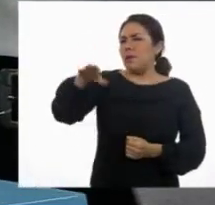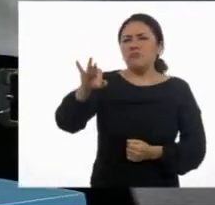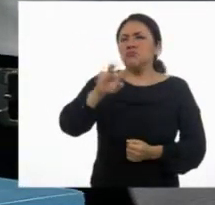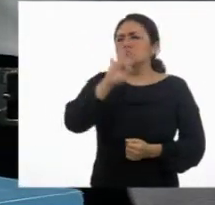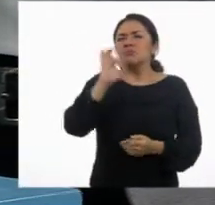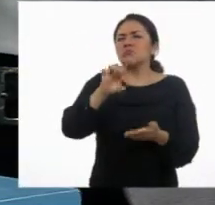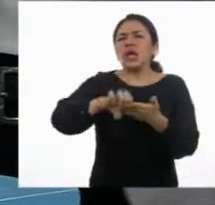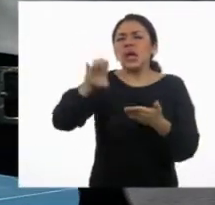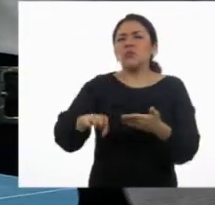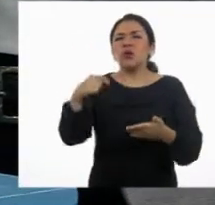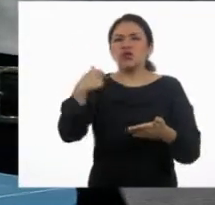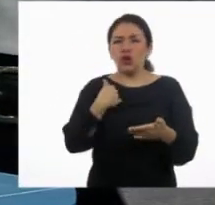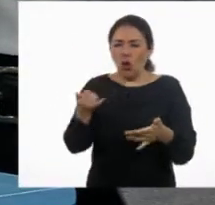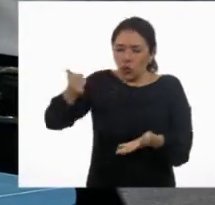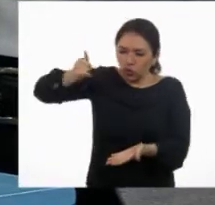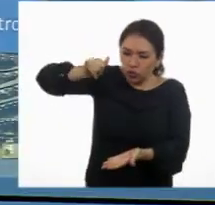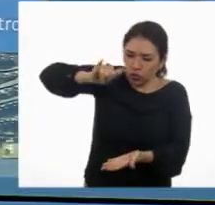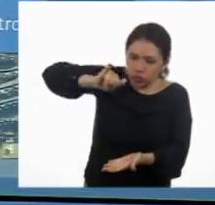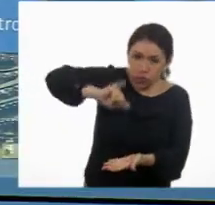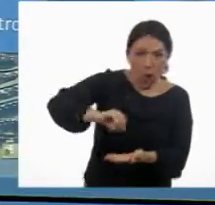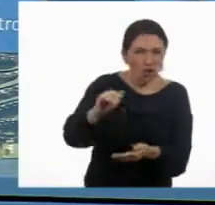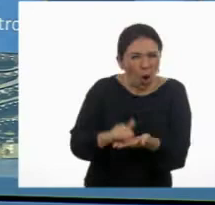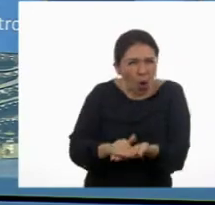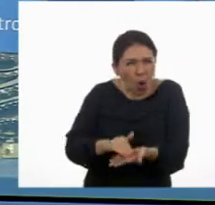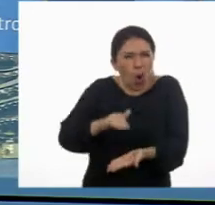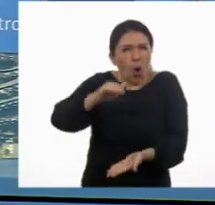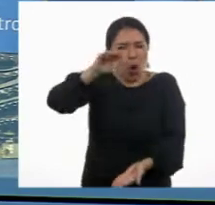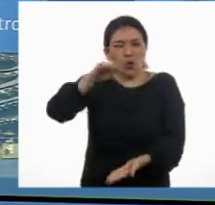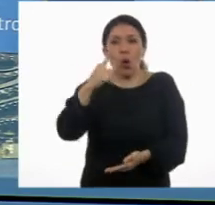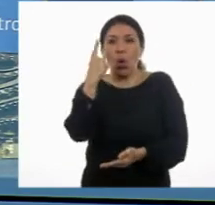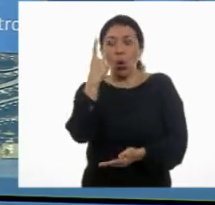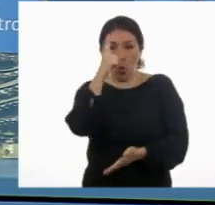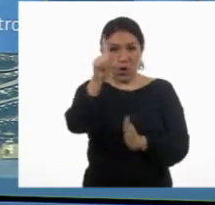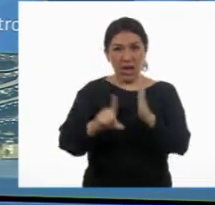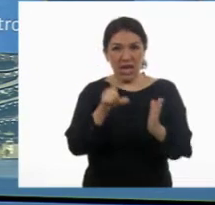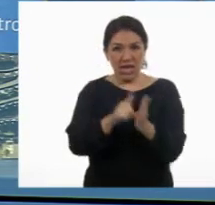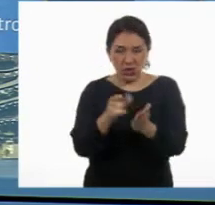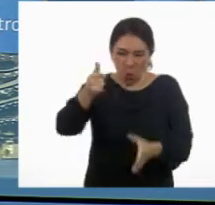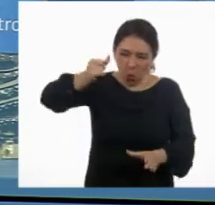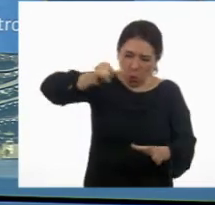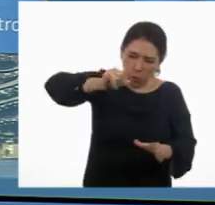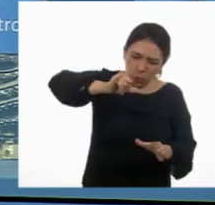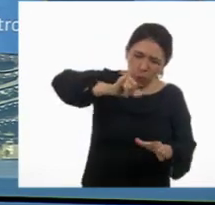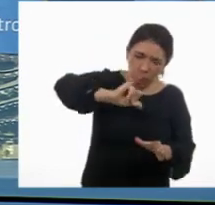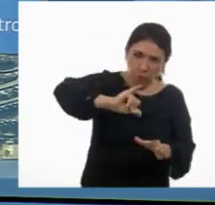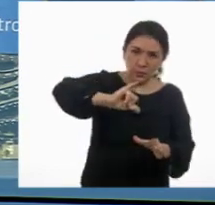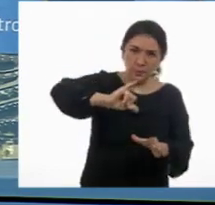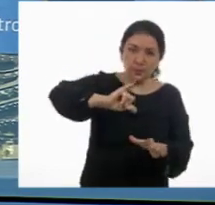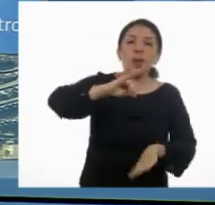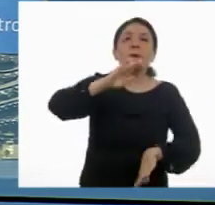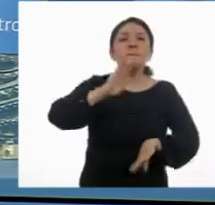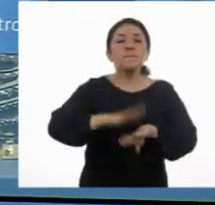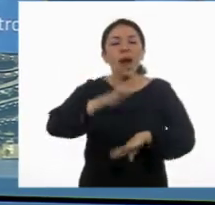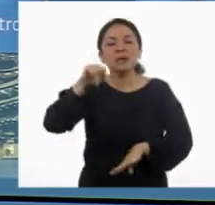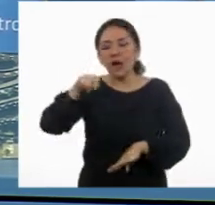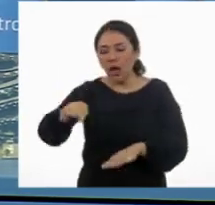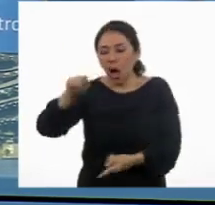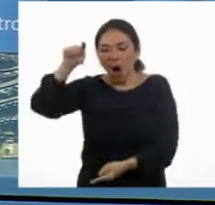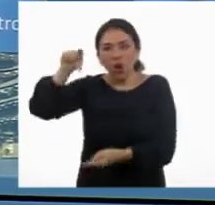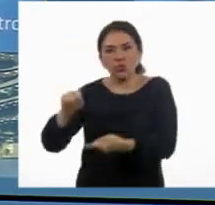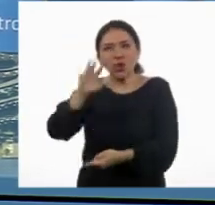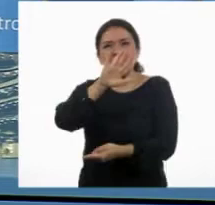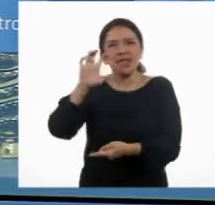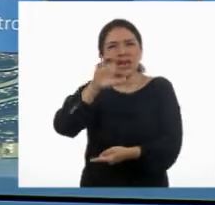vacías todo el contenido de la botella de 1 litro y el contenido de la botella